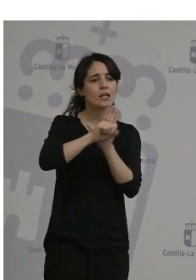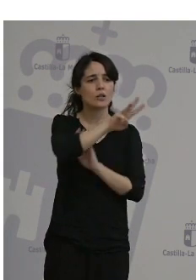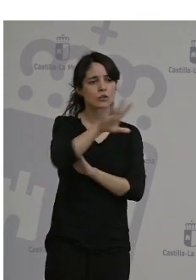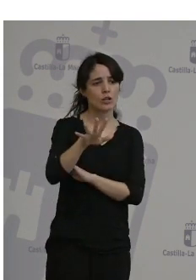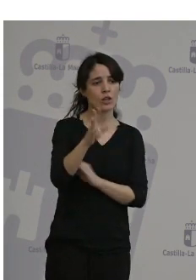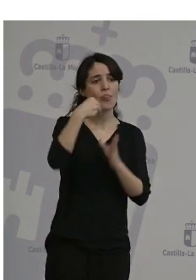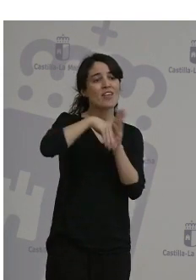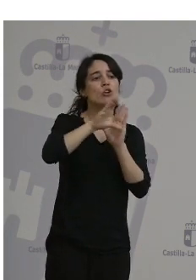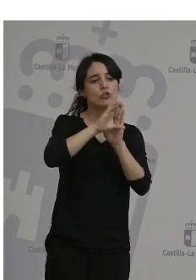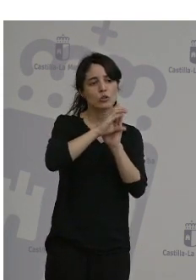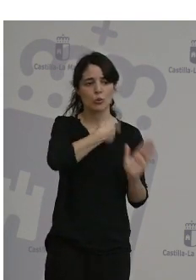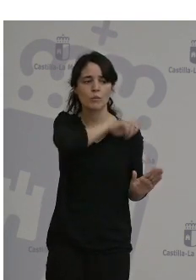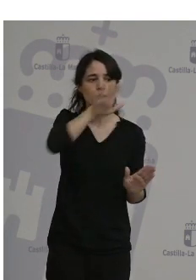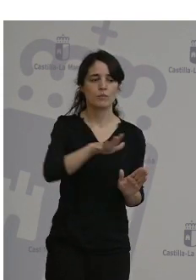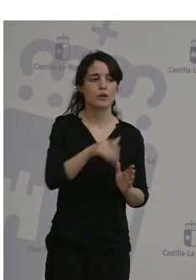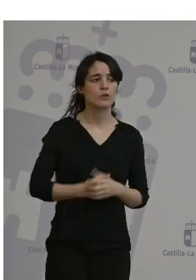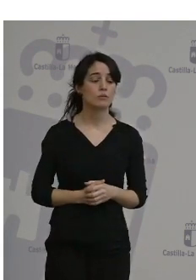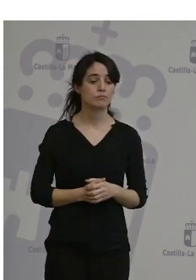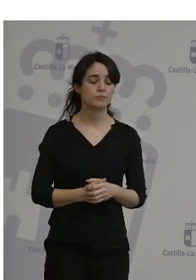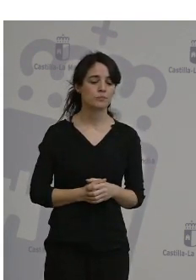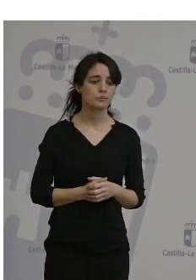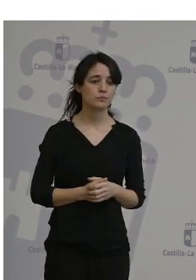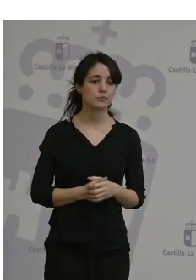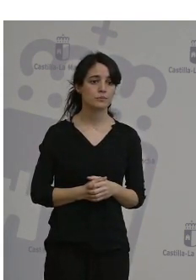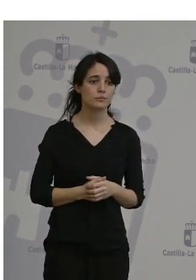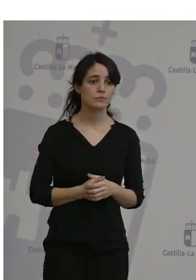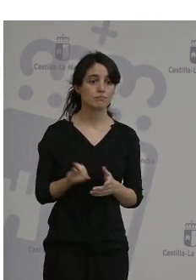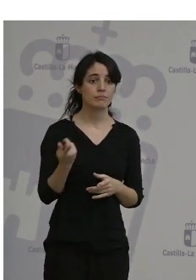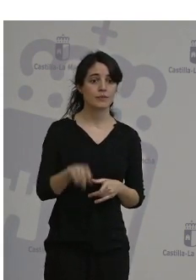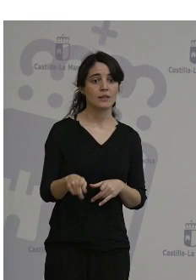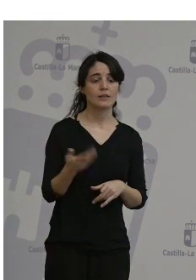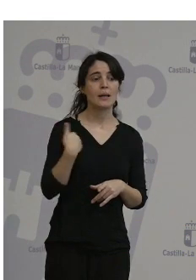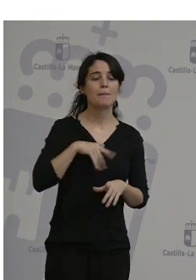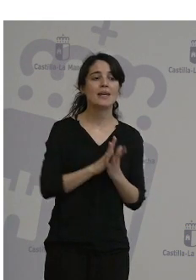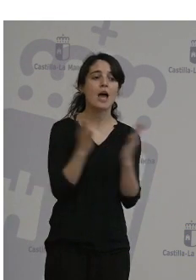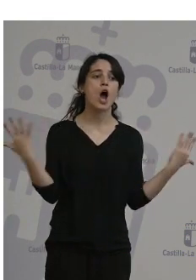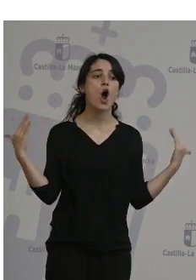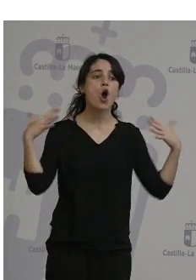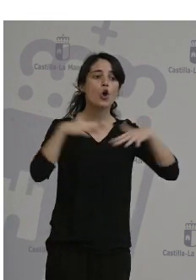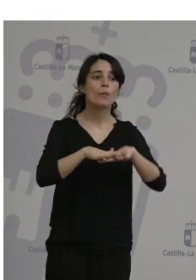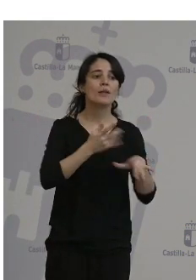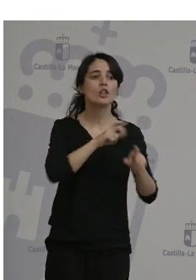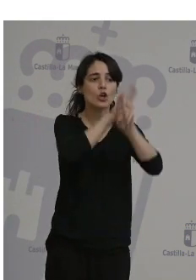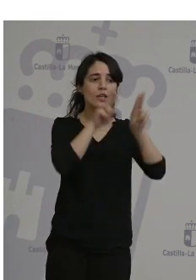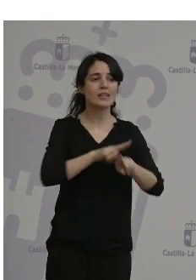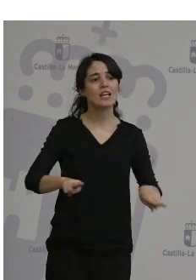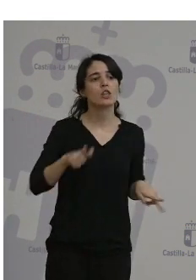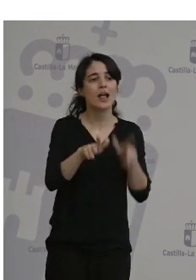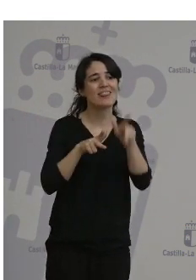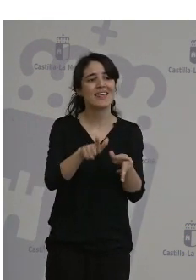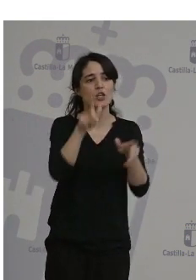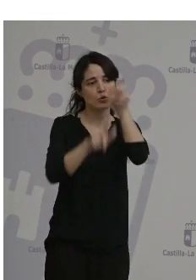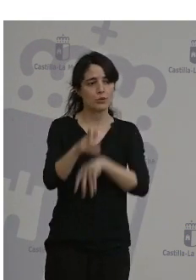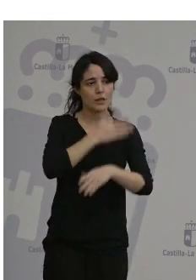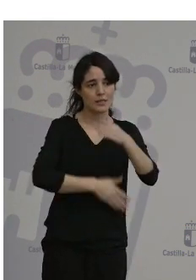de la Constitución española y, como no, en la tan mencionada Convención Internacional de los Derechos de las Personas con